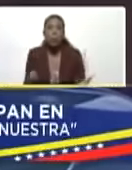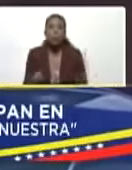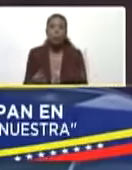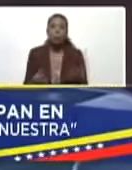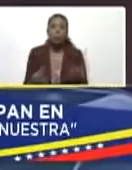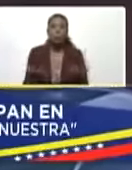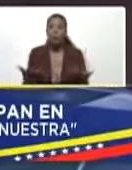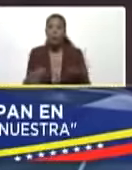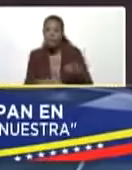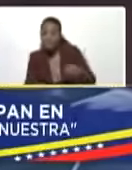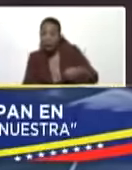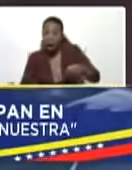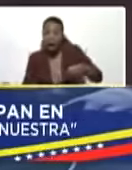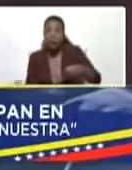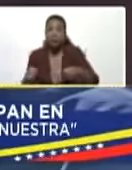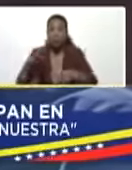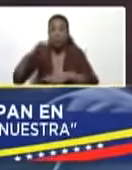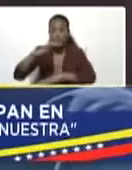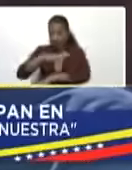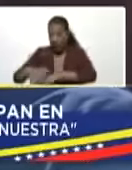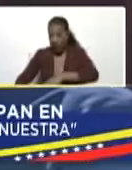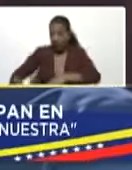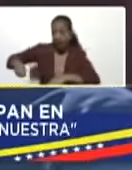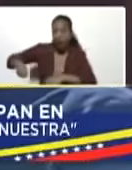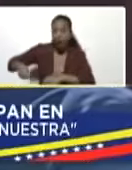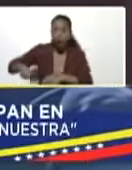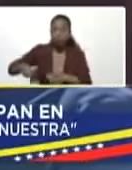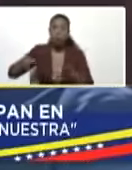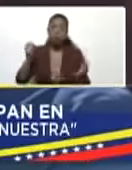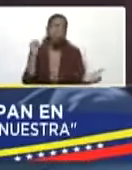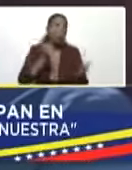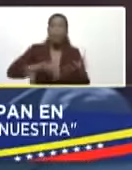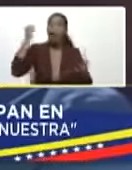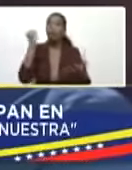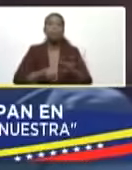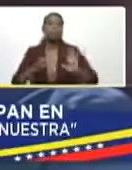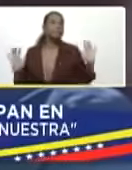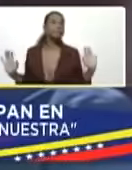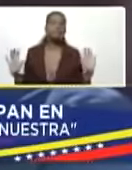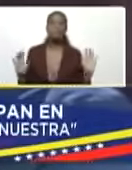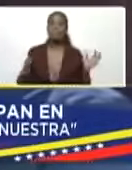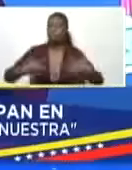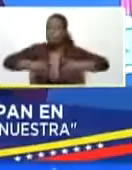el gato, la llave del gato. Y ella sacó la llave cruz y le dijo, bueno, vamos a darlo, pues.